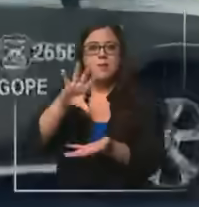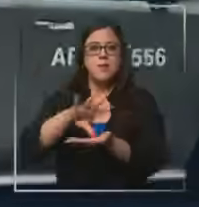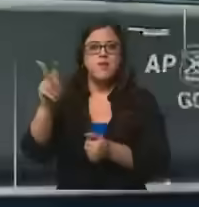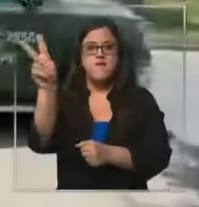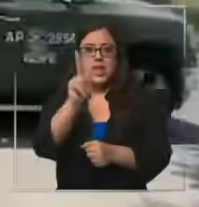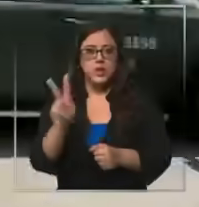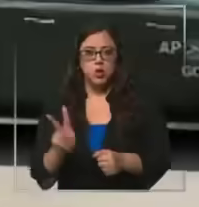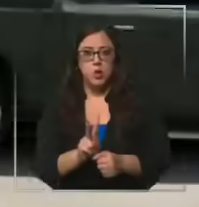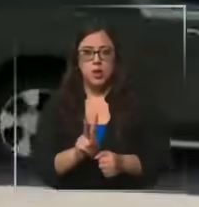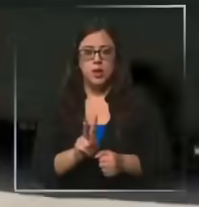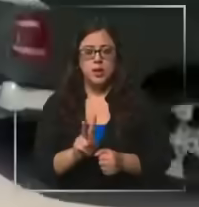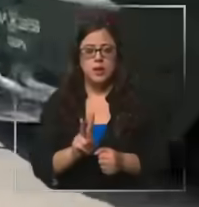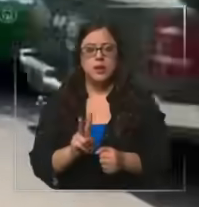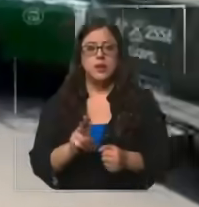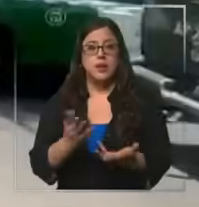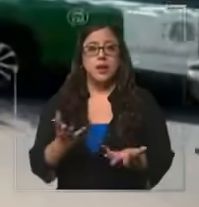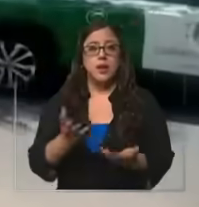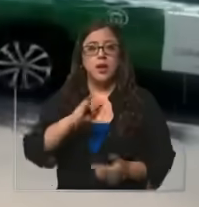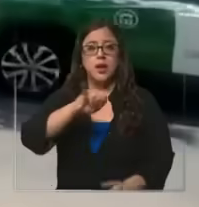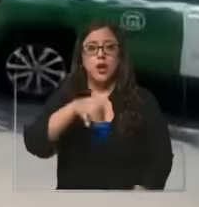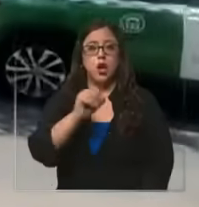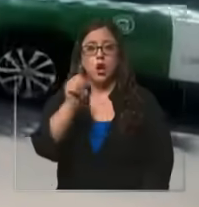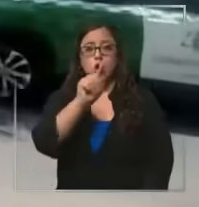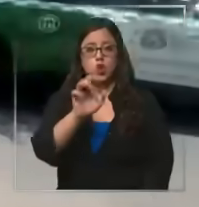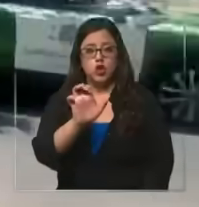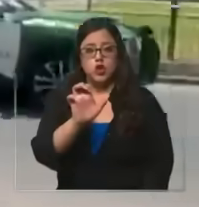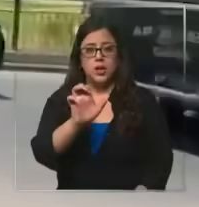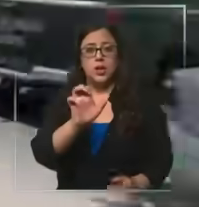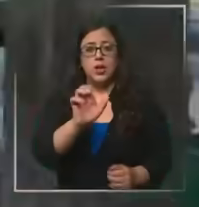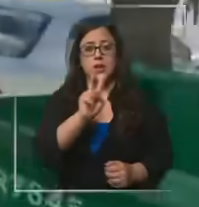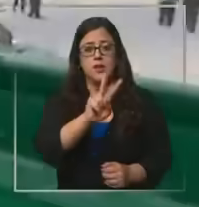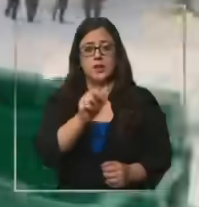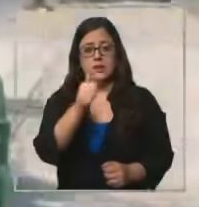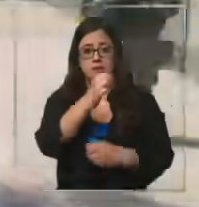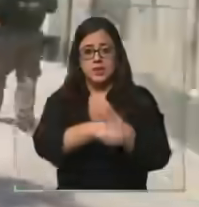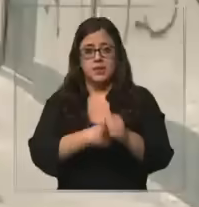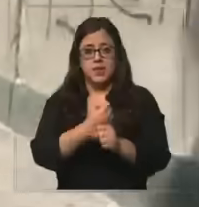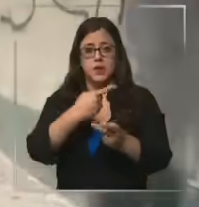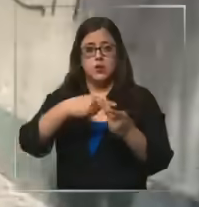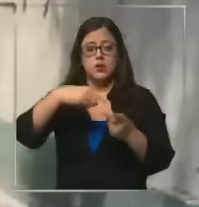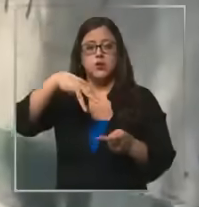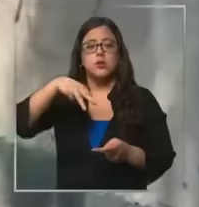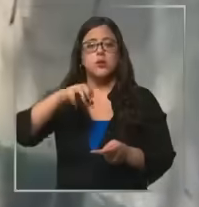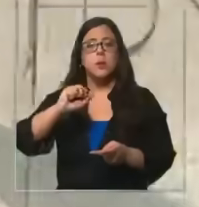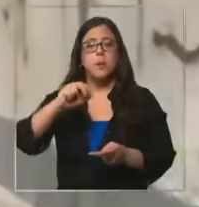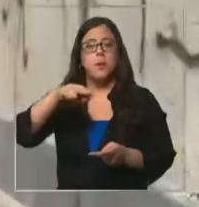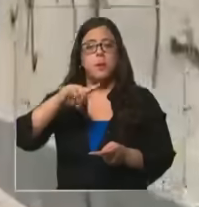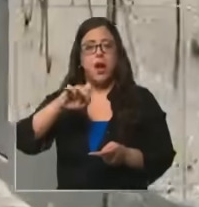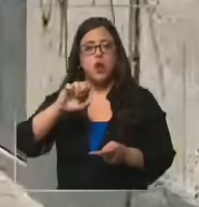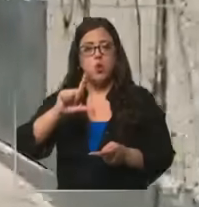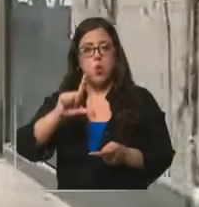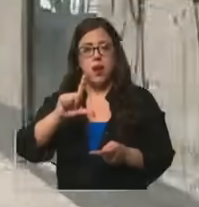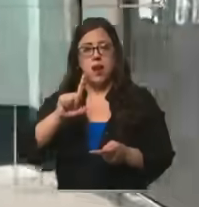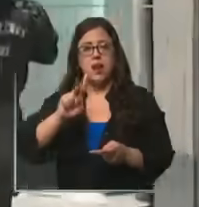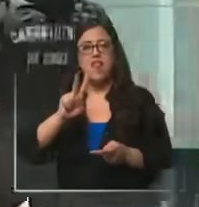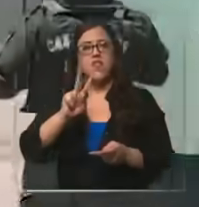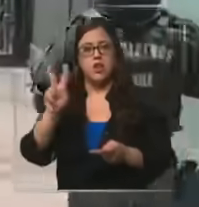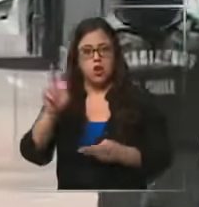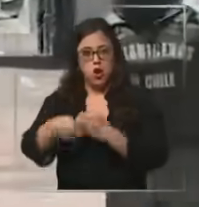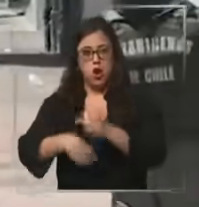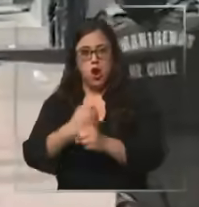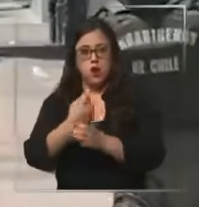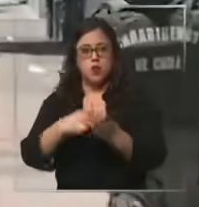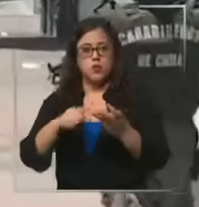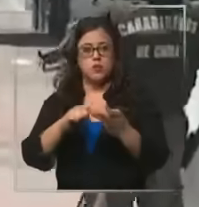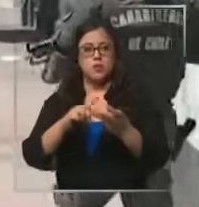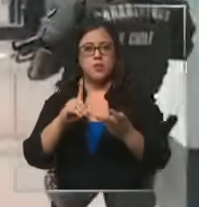todos, identificados como José Gregorio Álvarez, de 26 años, Manuel Alejandro Mercado Castillo, de 22,